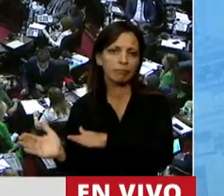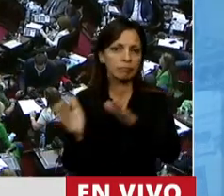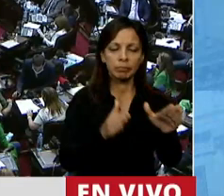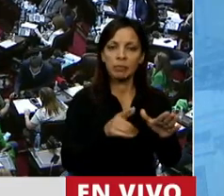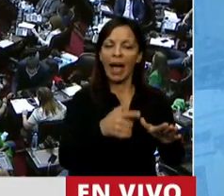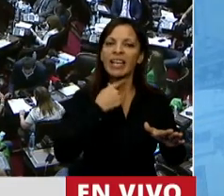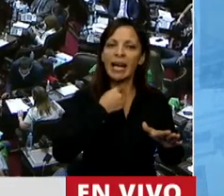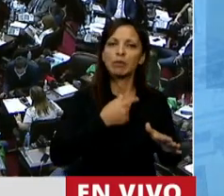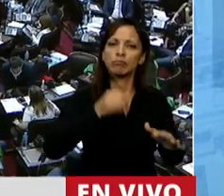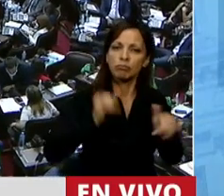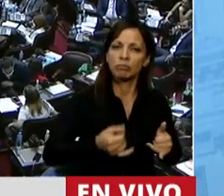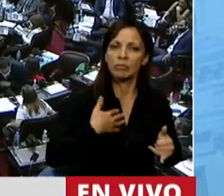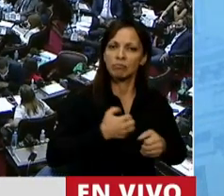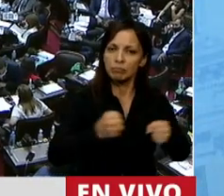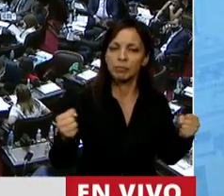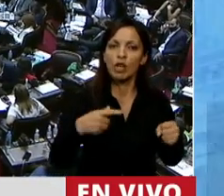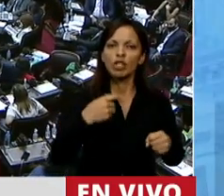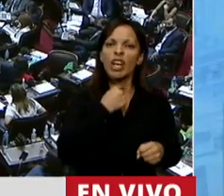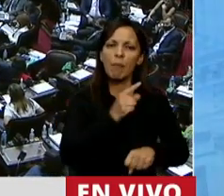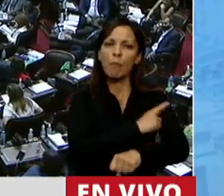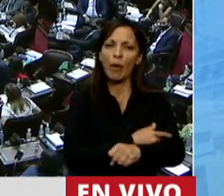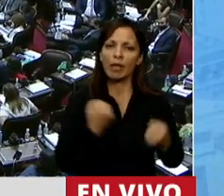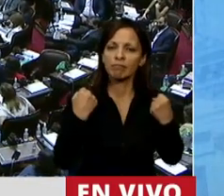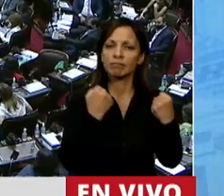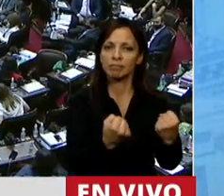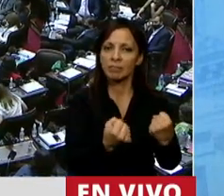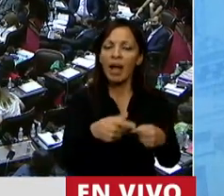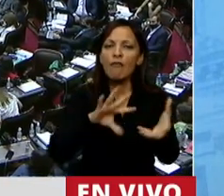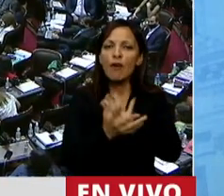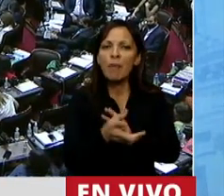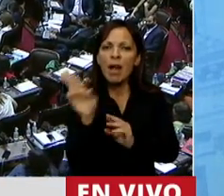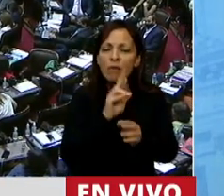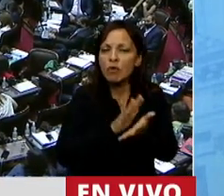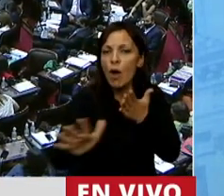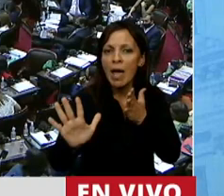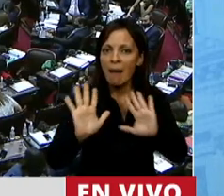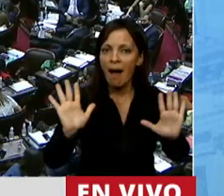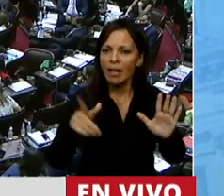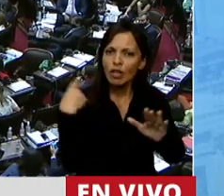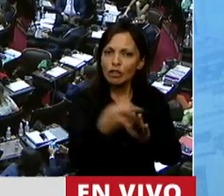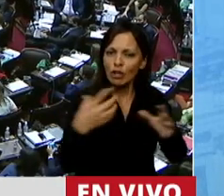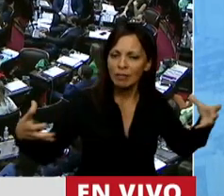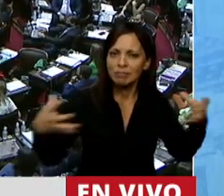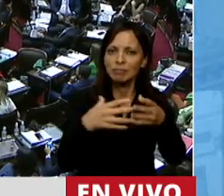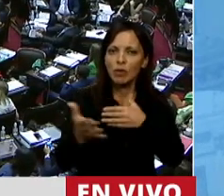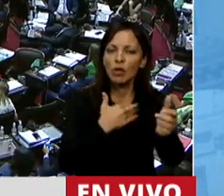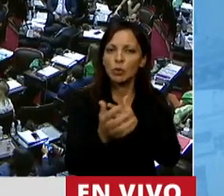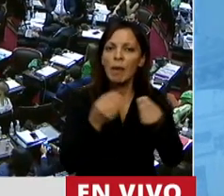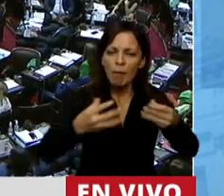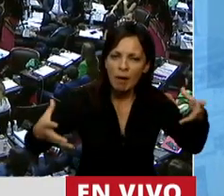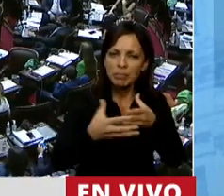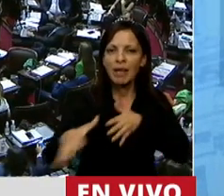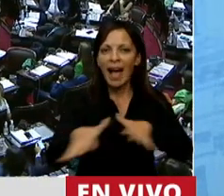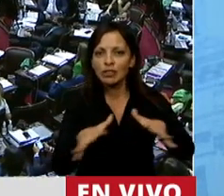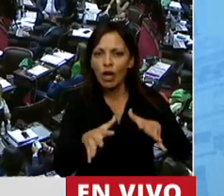deseo en acción y venimos a disputar el poder a través de esa nueva forma de poder que nosotras hemos construido, que es el deseo en acción, que es